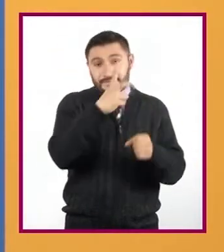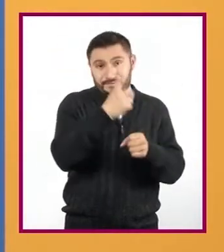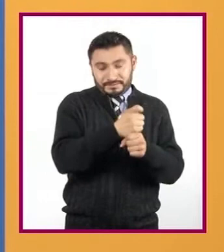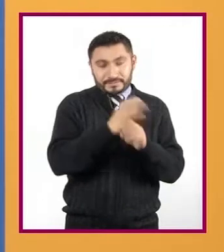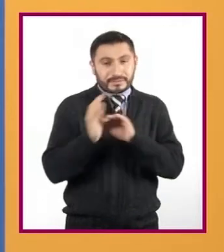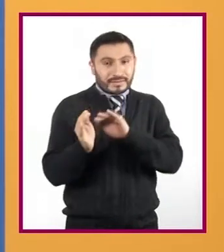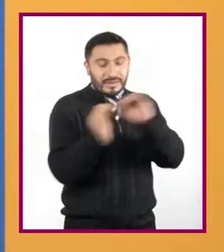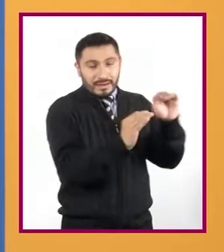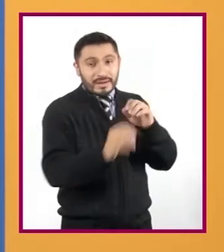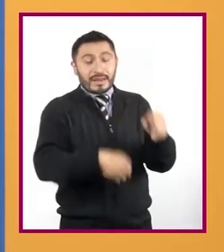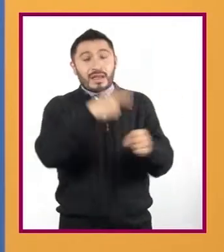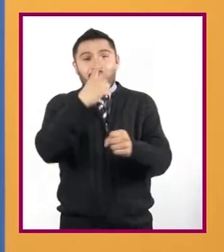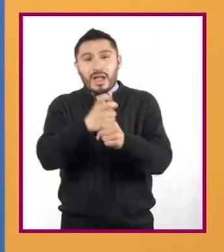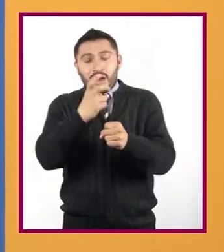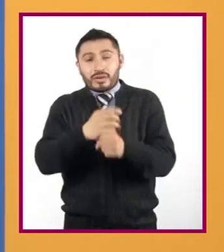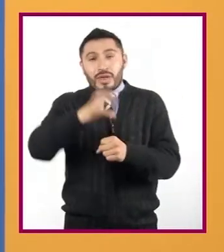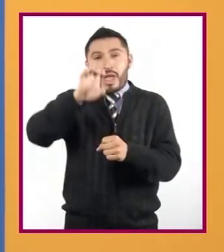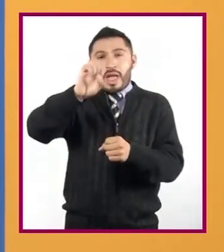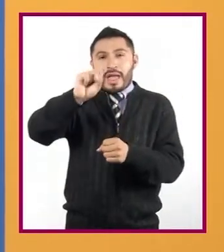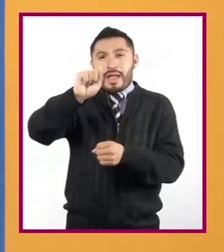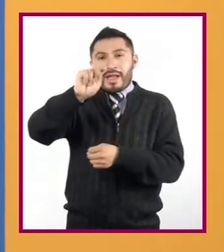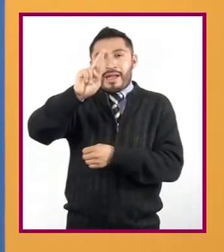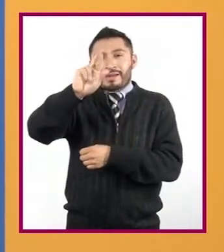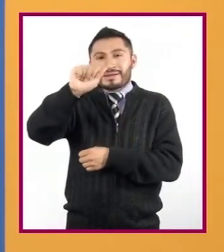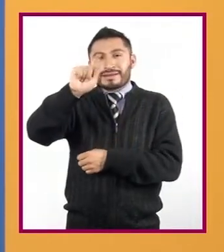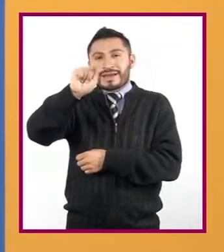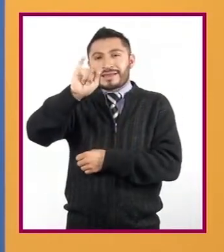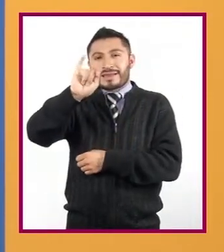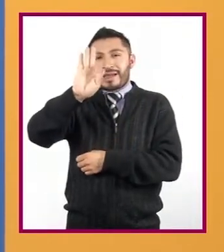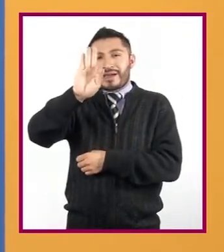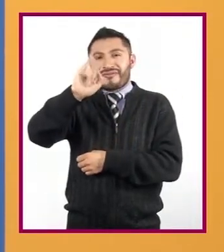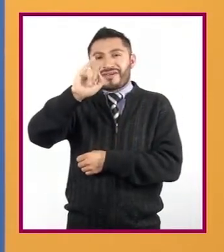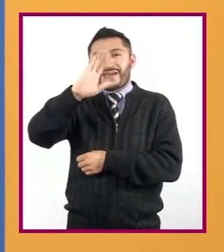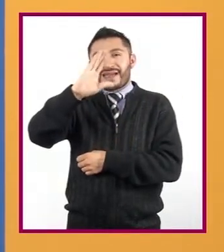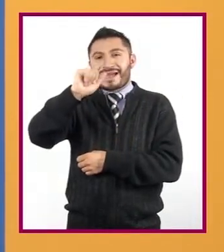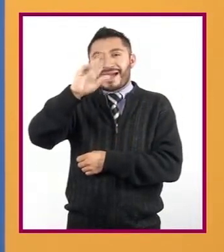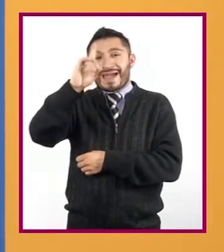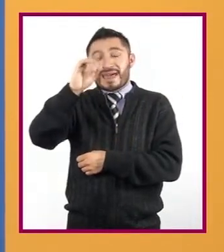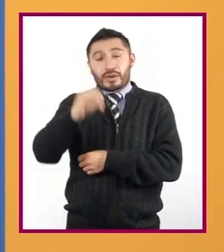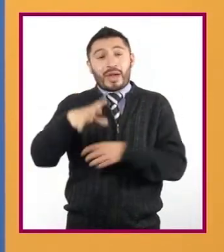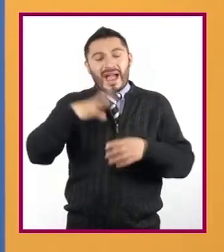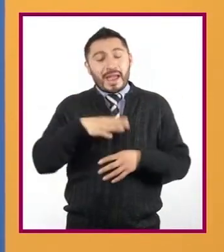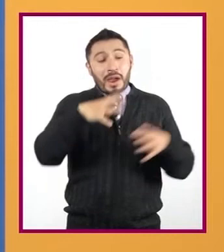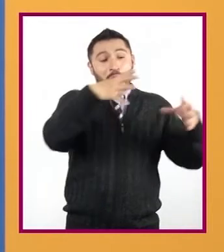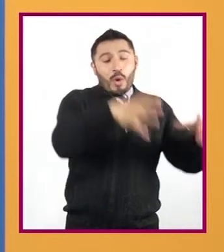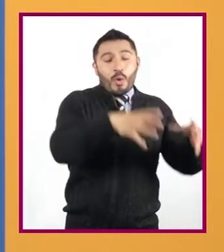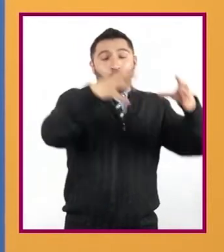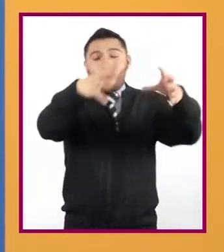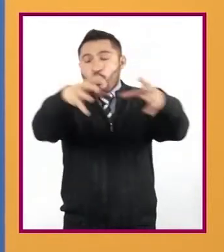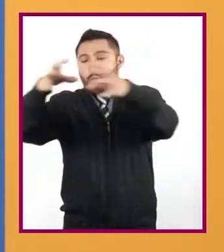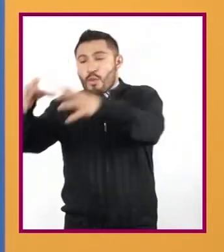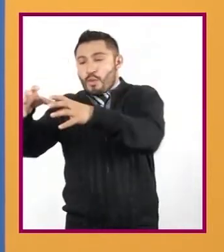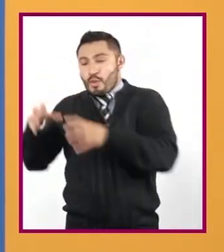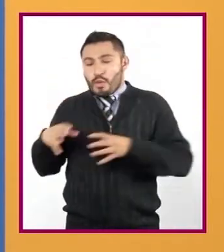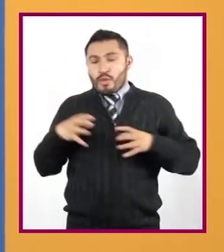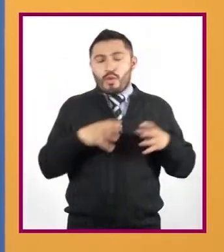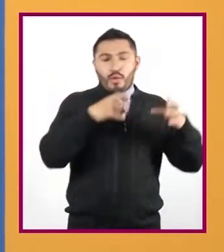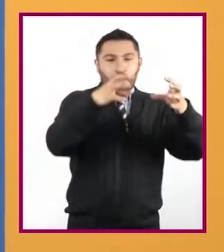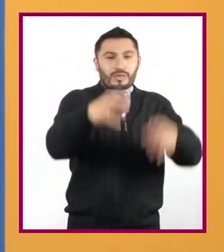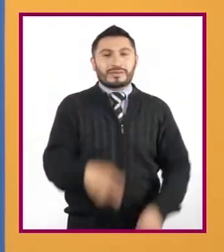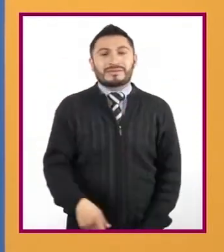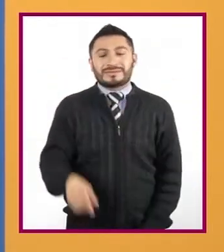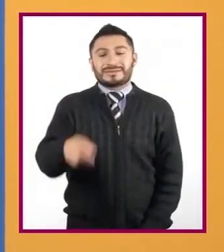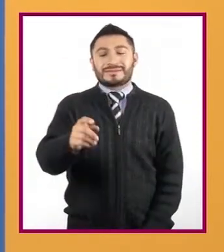muestreo aleatorio estratificado. Cuando se tienen varios grupos o estratos separados y se